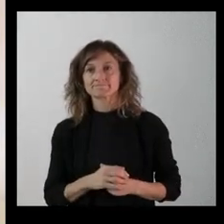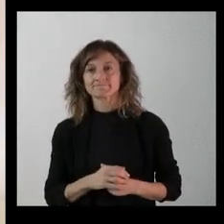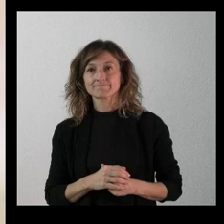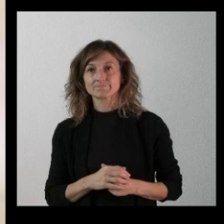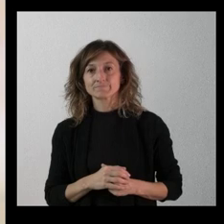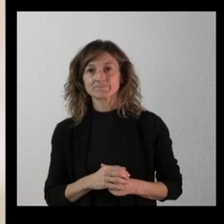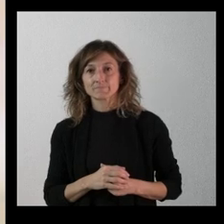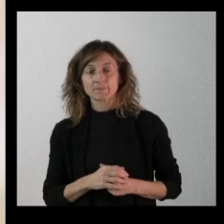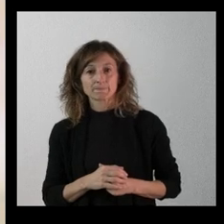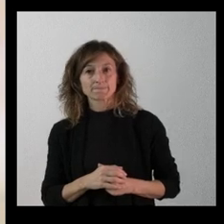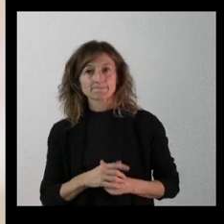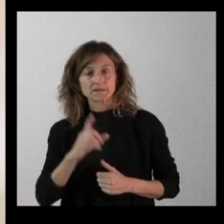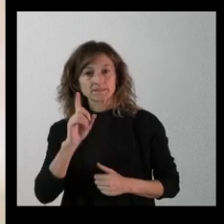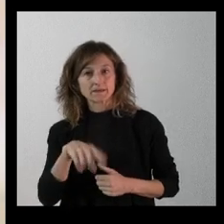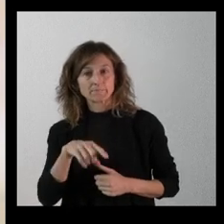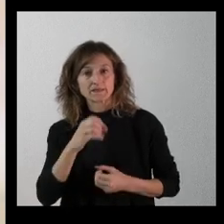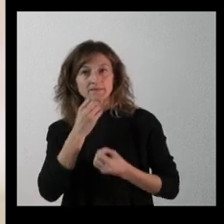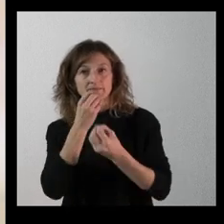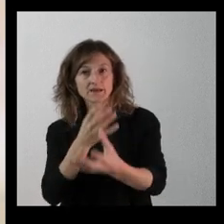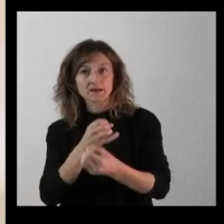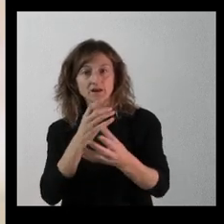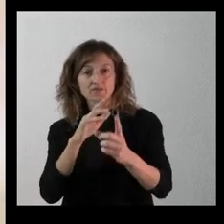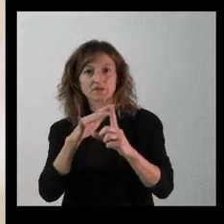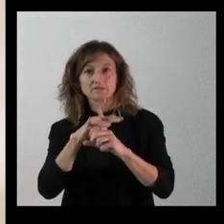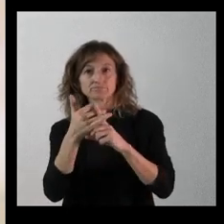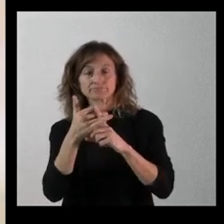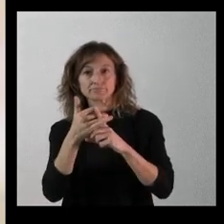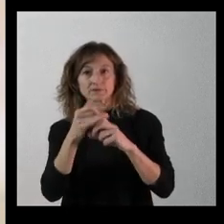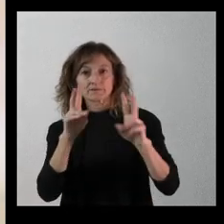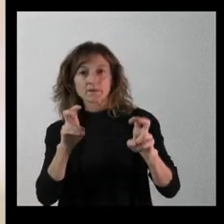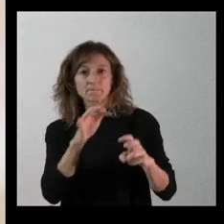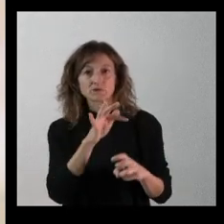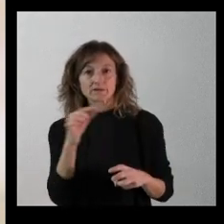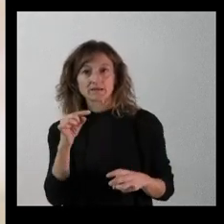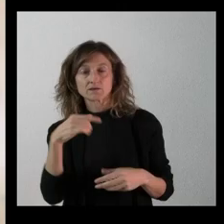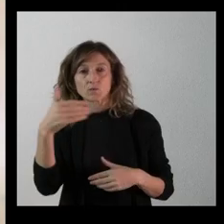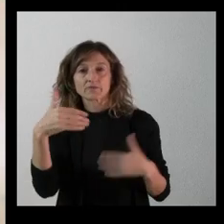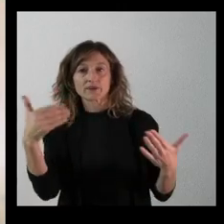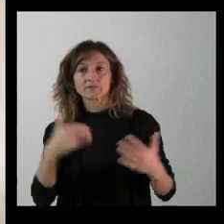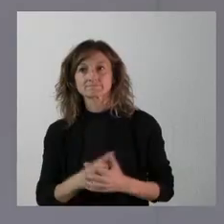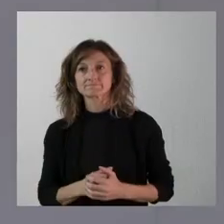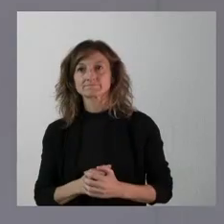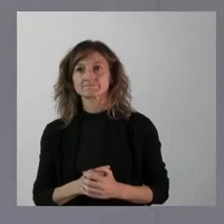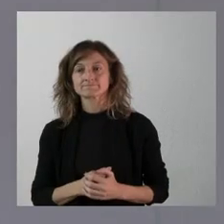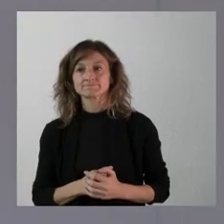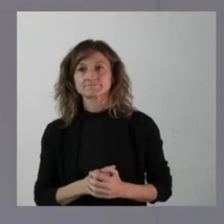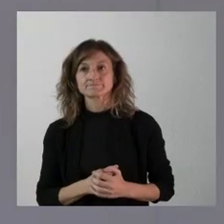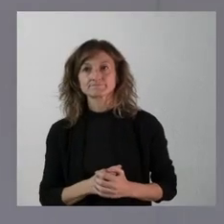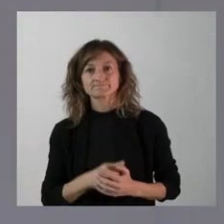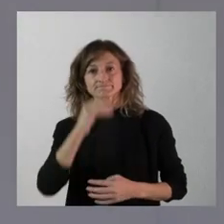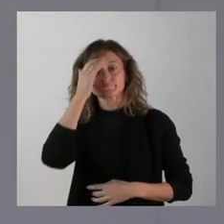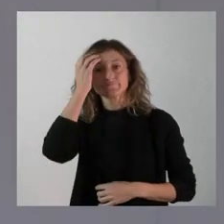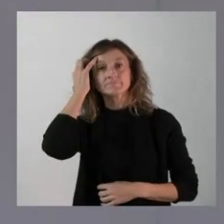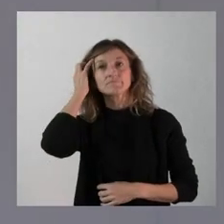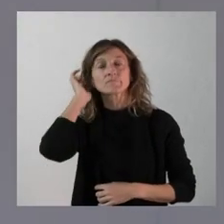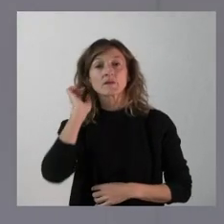se van a empezar a ver declaraciones medioambientales favorables o negativas nada más Gracias Bueno usted sabe